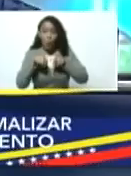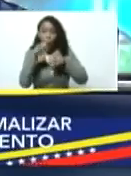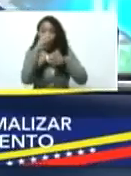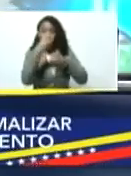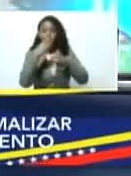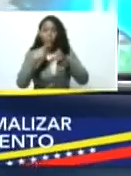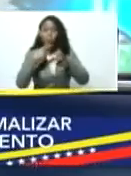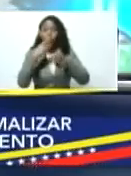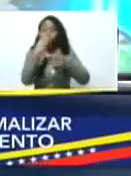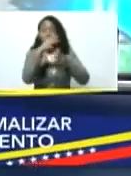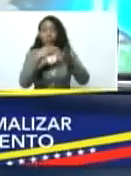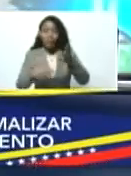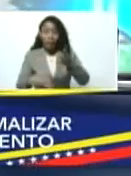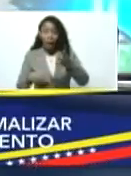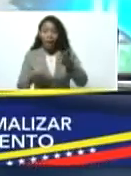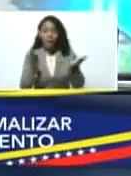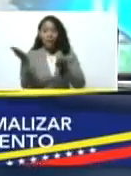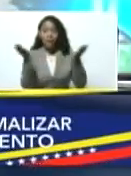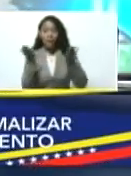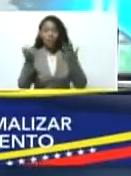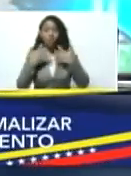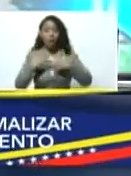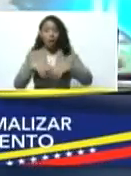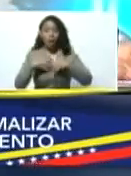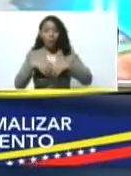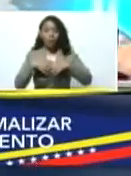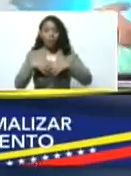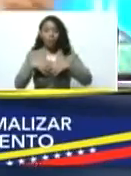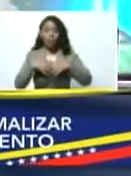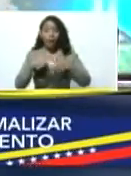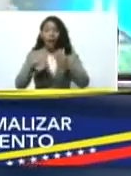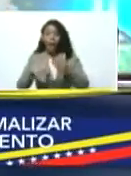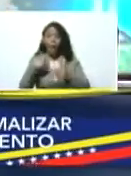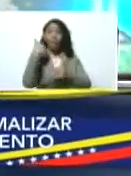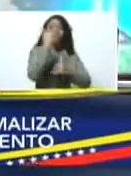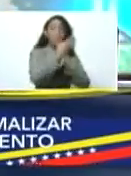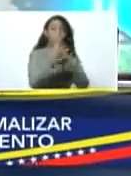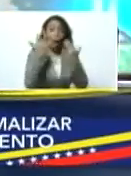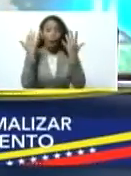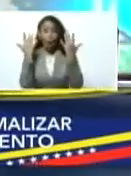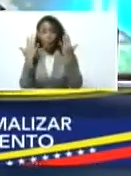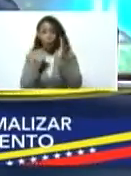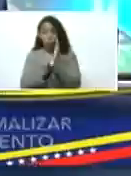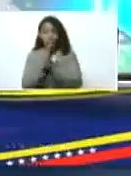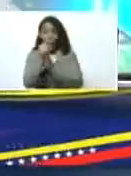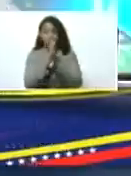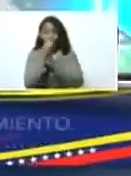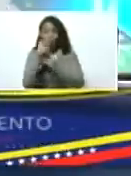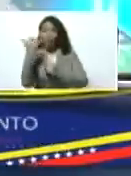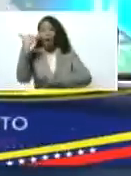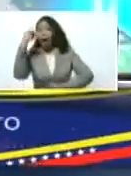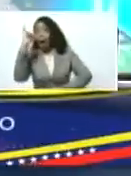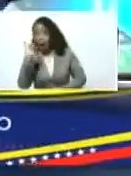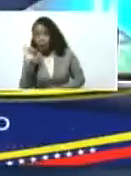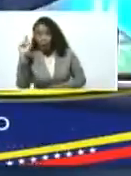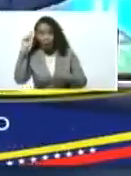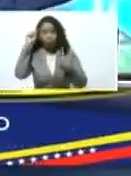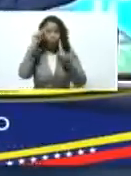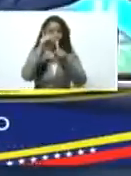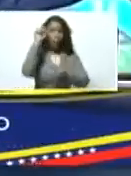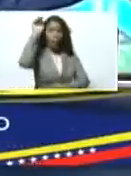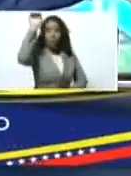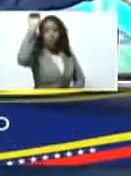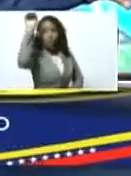y servicios en la industria. Y luego pasa por la mano del emprendedor que tiene un destino,